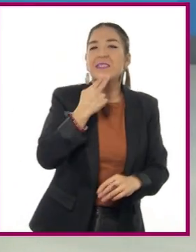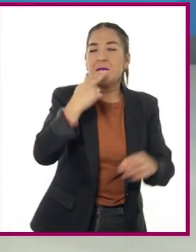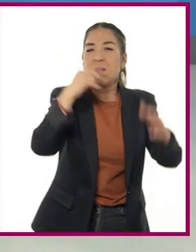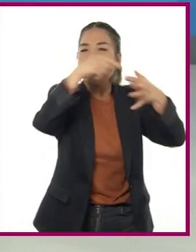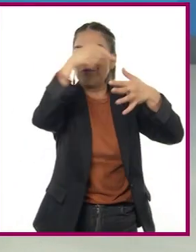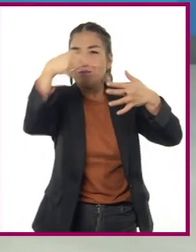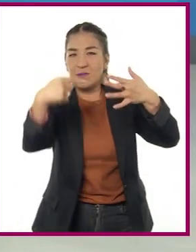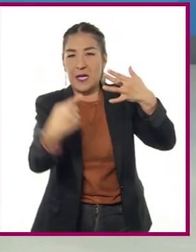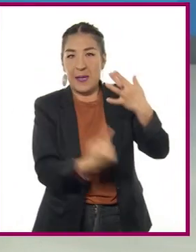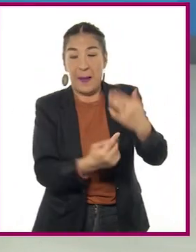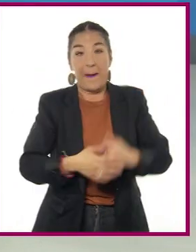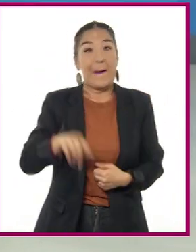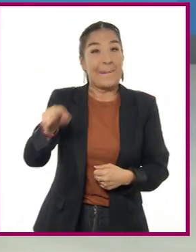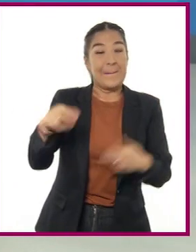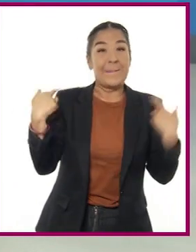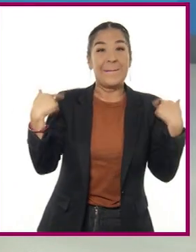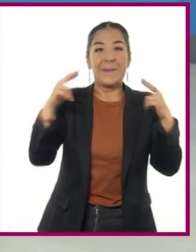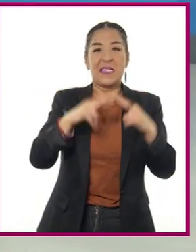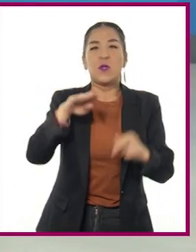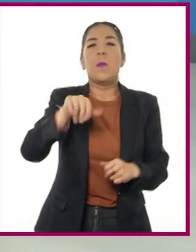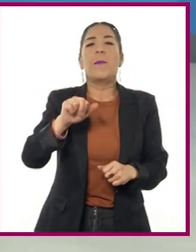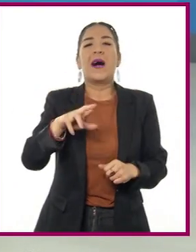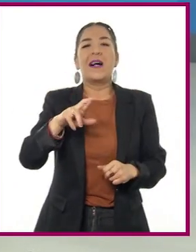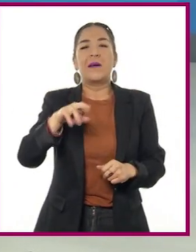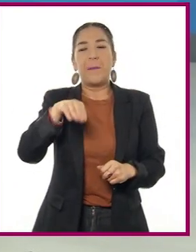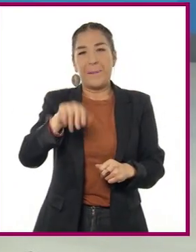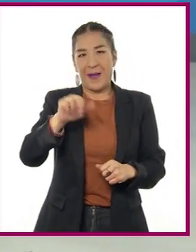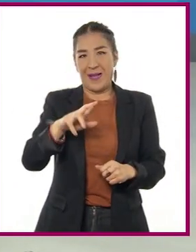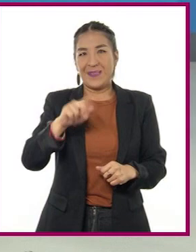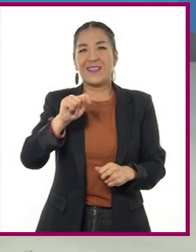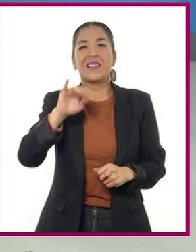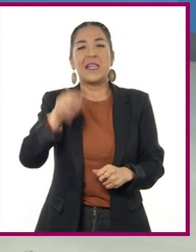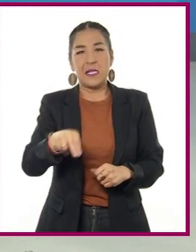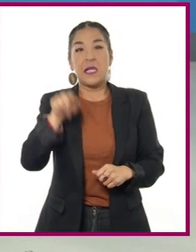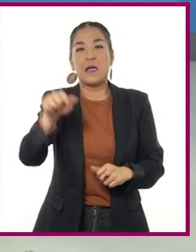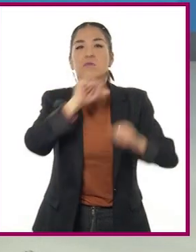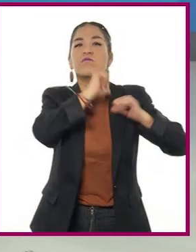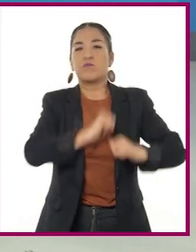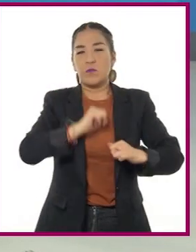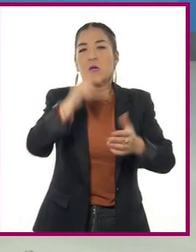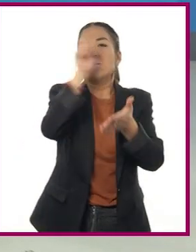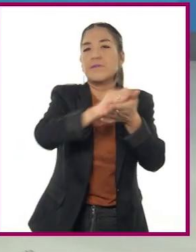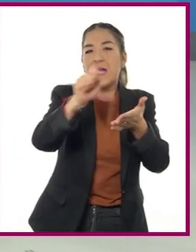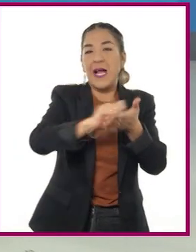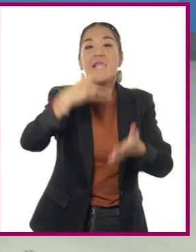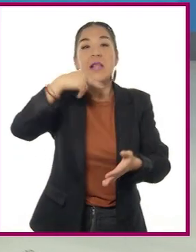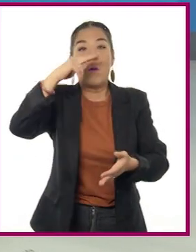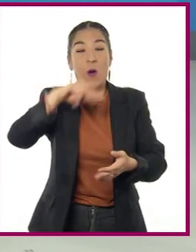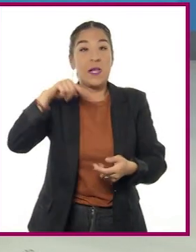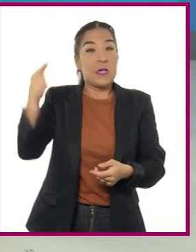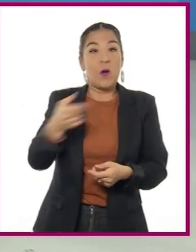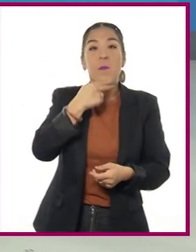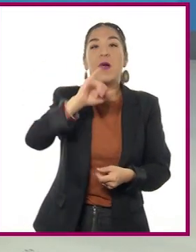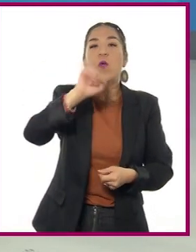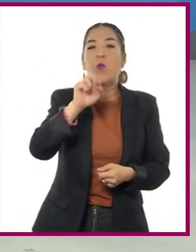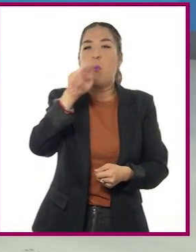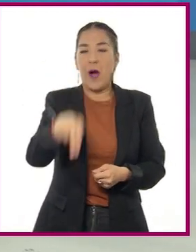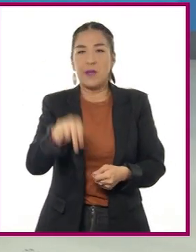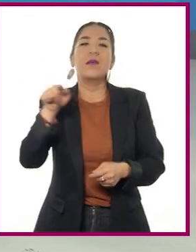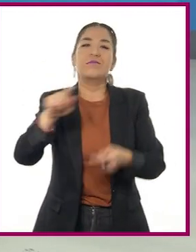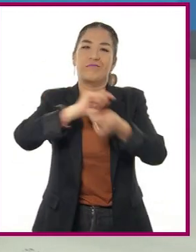profesor indígena Martín de la Cruz fue autor del texto en náhuatl y Juan Badiano lo tradujo al